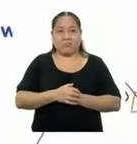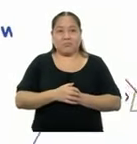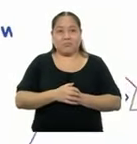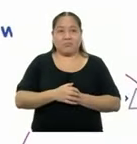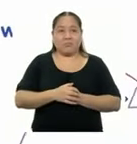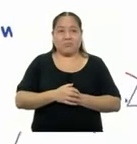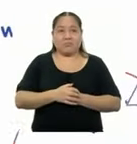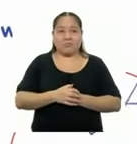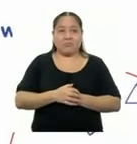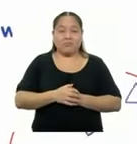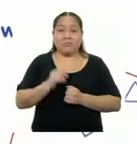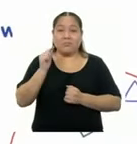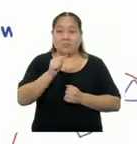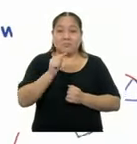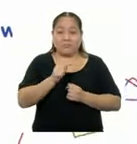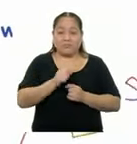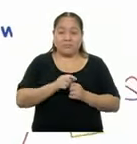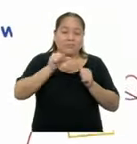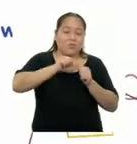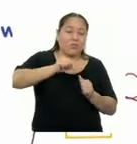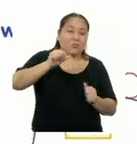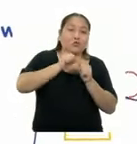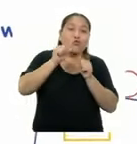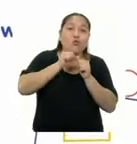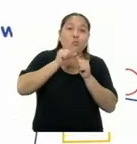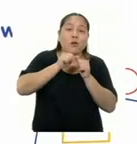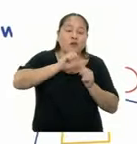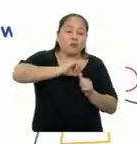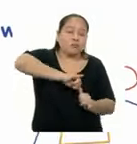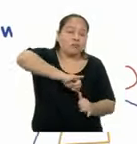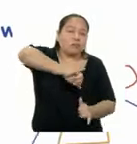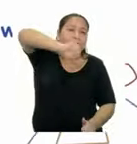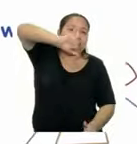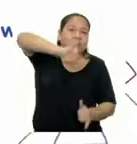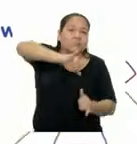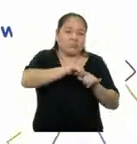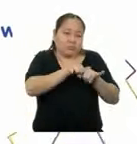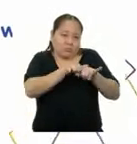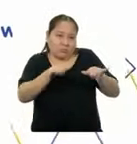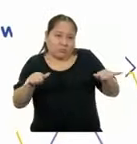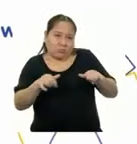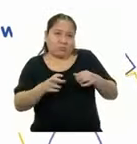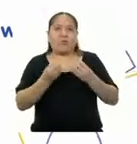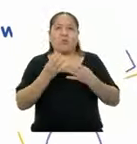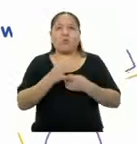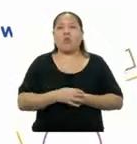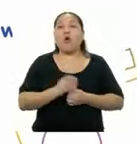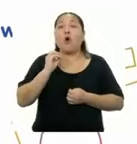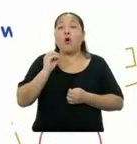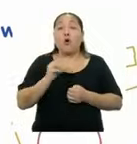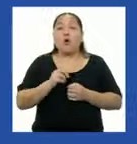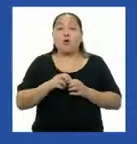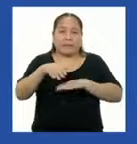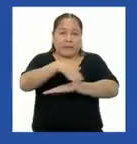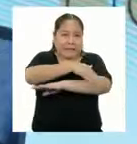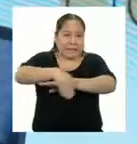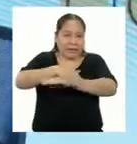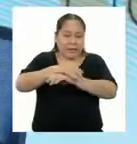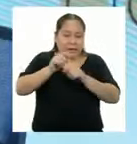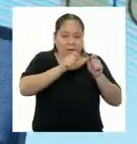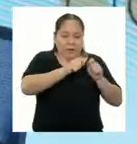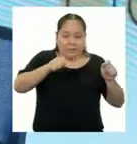o wincha, van a tomar las medidas de ese objeto. O muchas reglas juntas, todo ayuda. Con